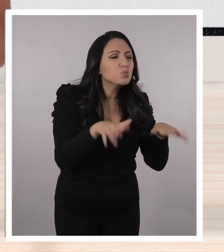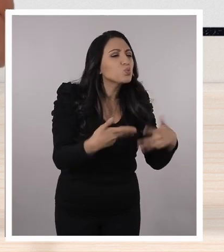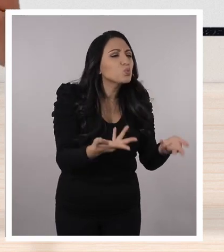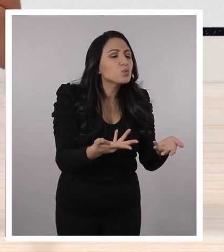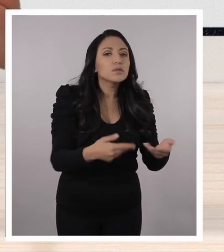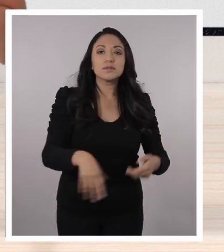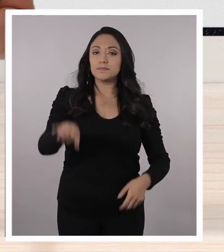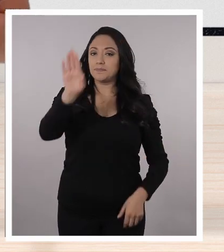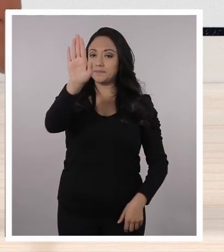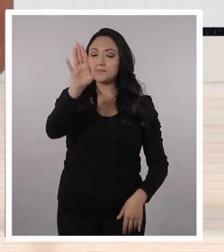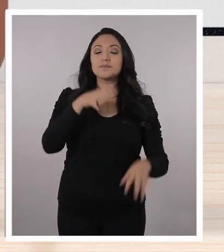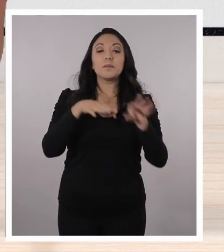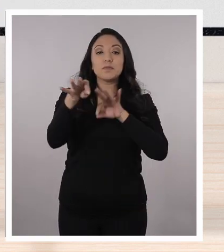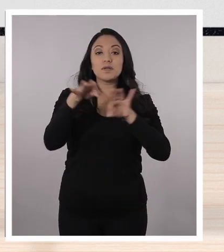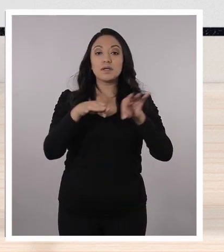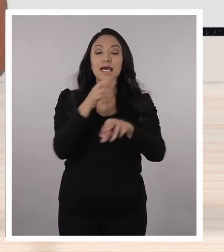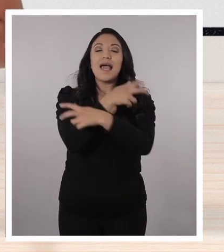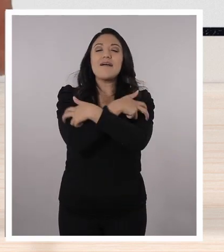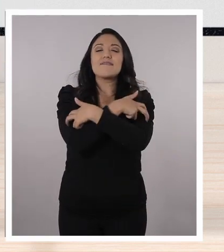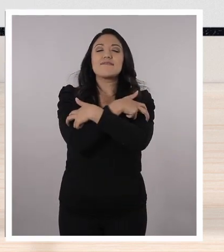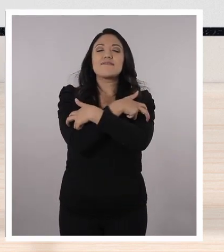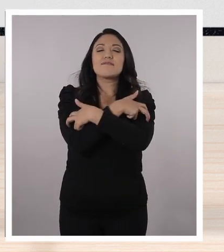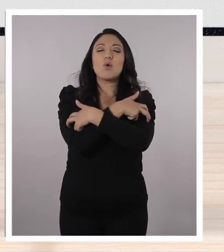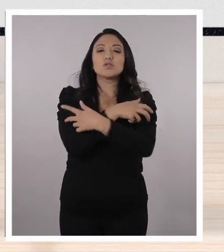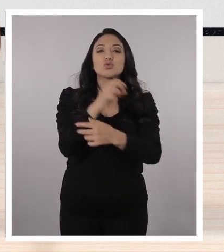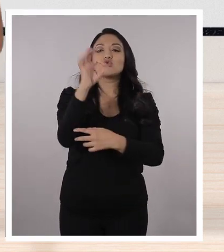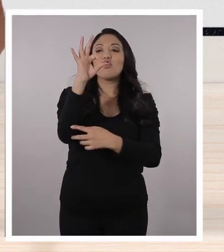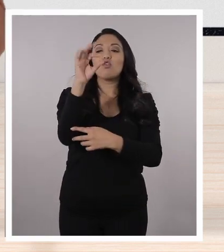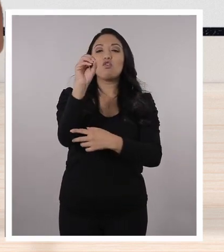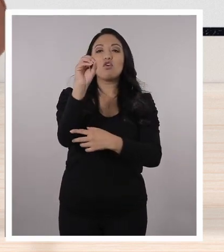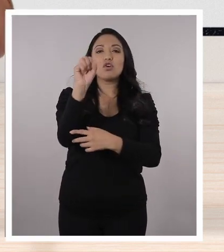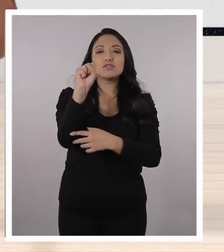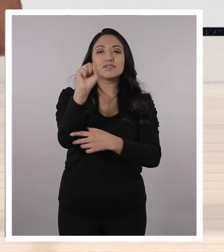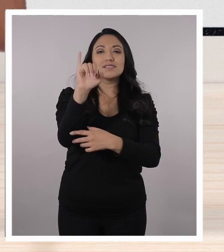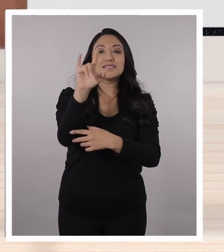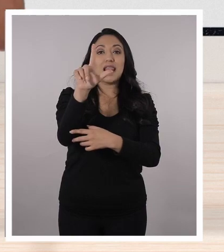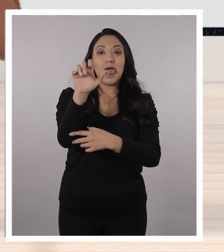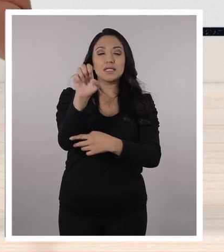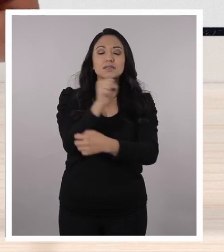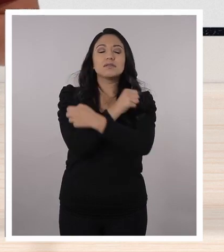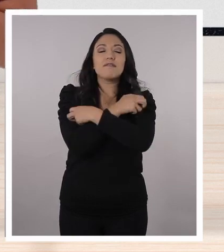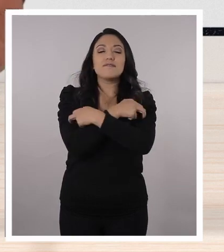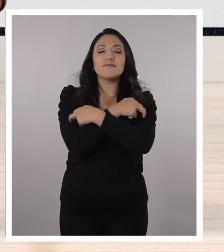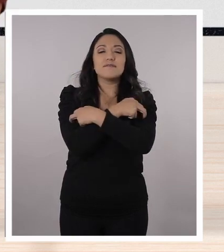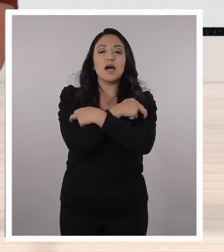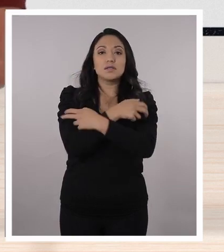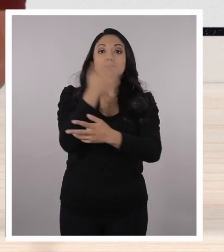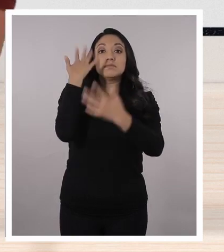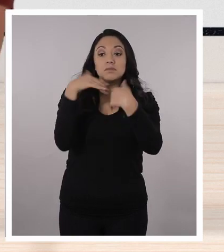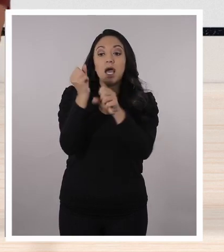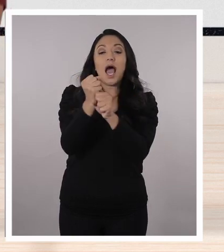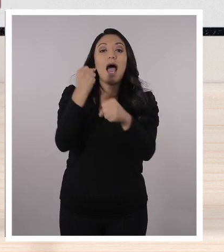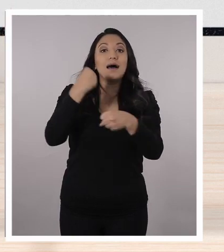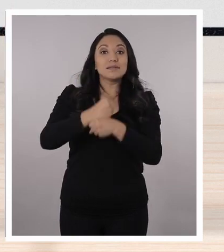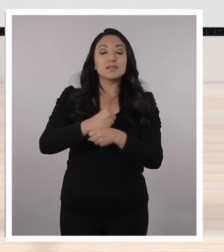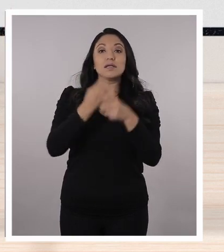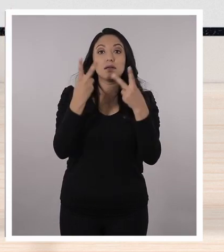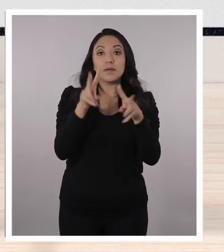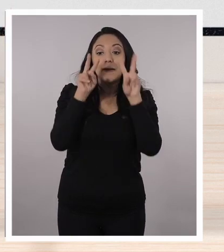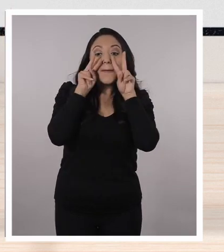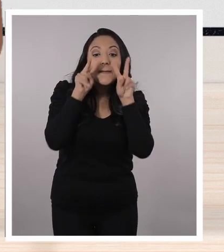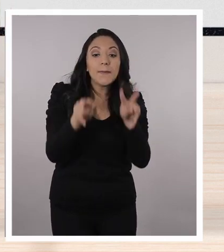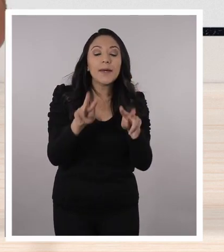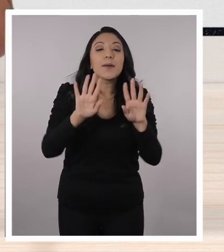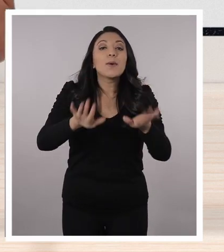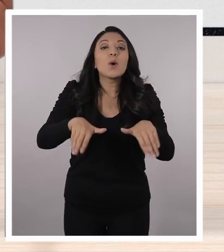¿Saben qué? Vamos no solamente a hablar de los fósiles, que es el tema central de la clase, sino también los vamos a ver, vamos a recrear y vamos